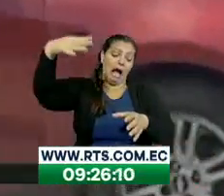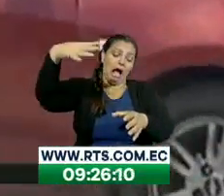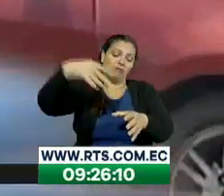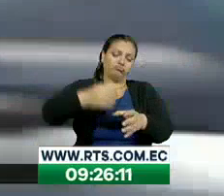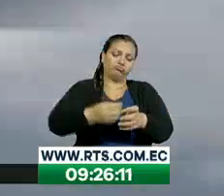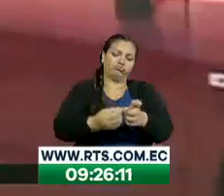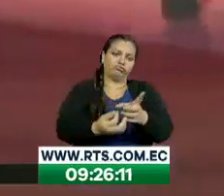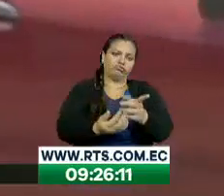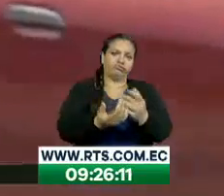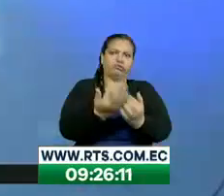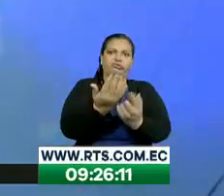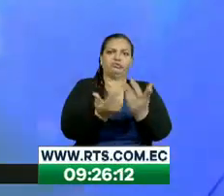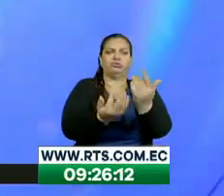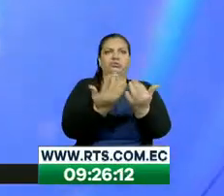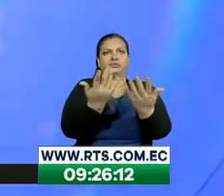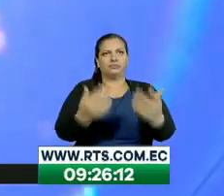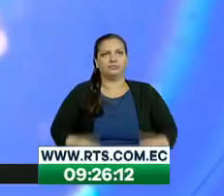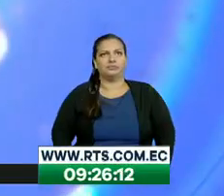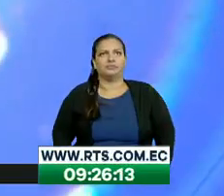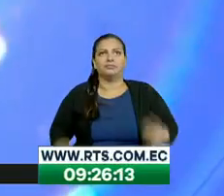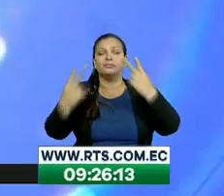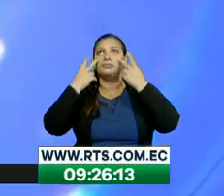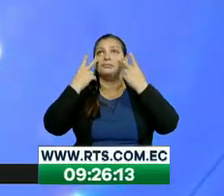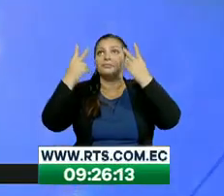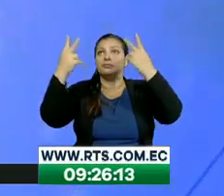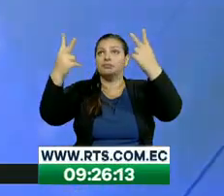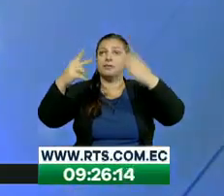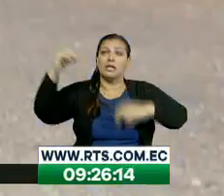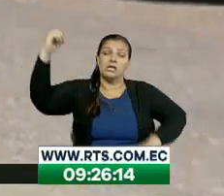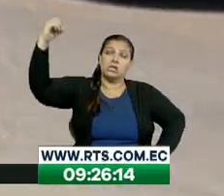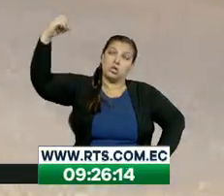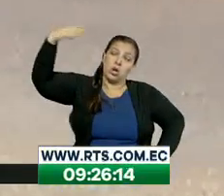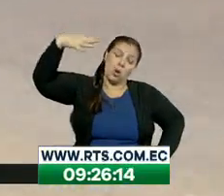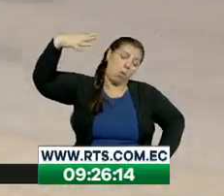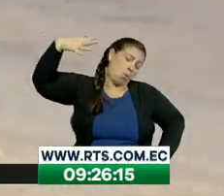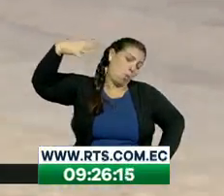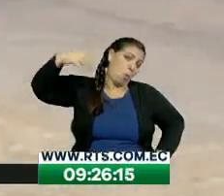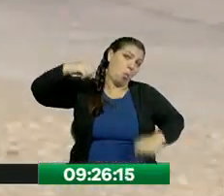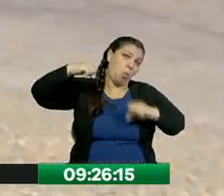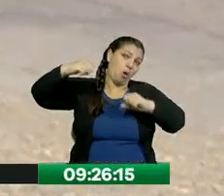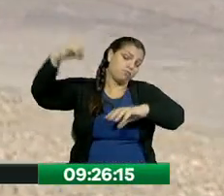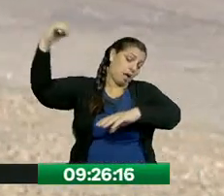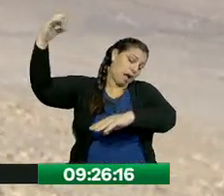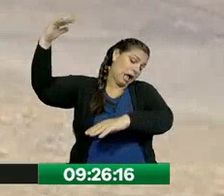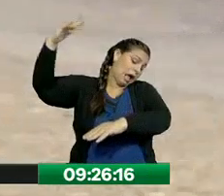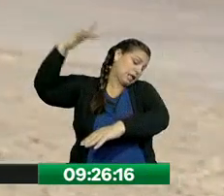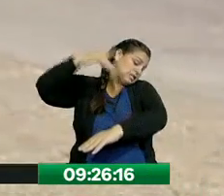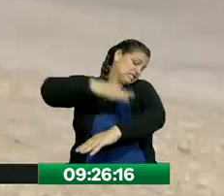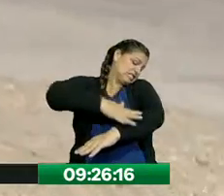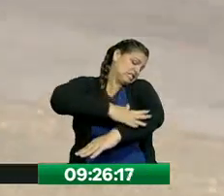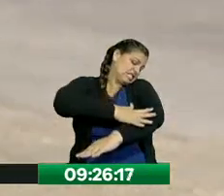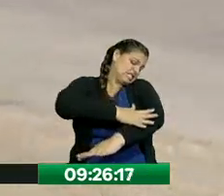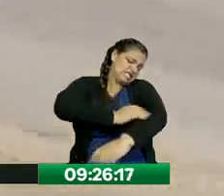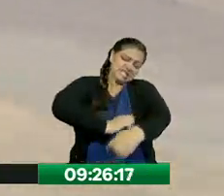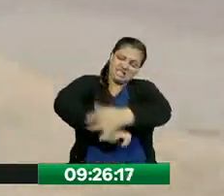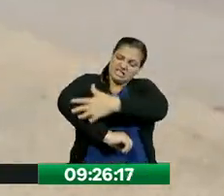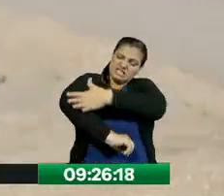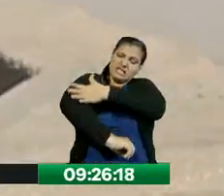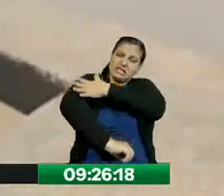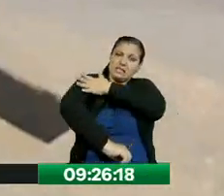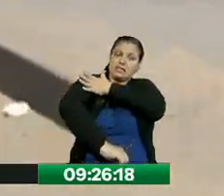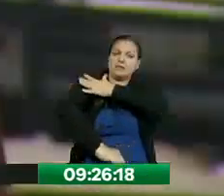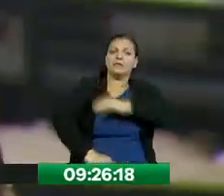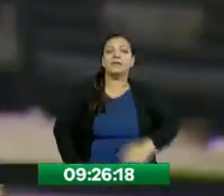de la nubosidad. Mientras el cielo esté más despejado, los rayos caen directamente. De acuerdo a reportes de la entidad, esperan que para